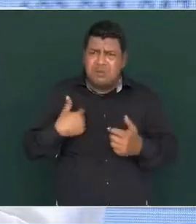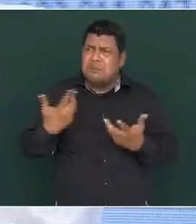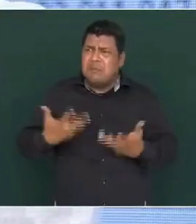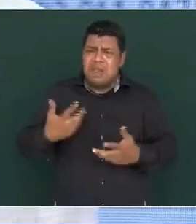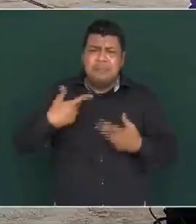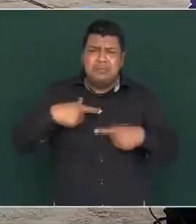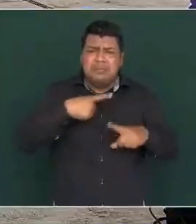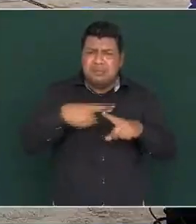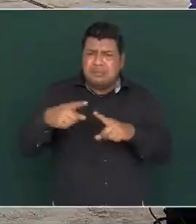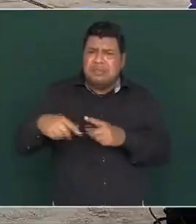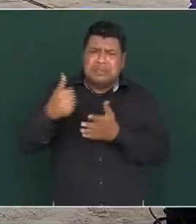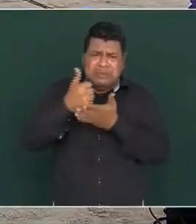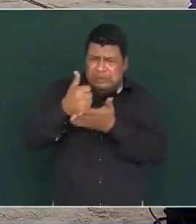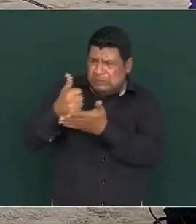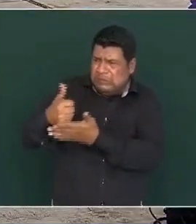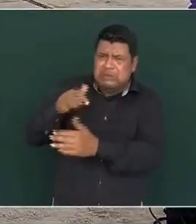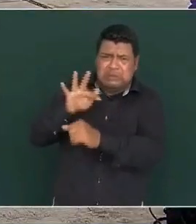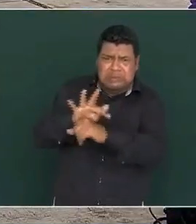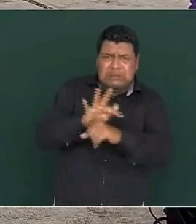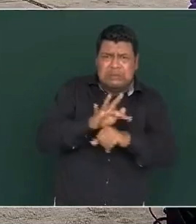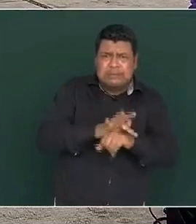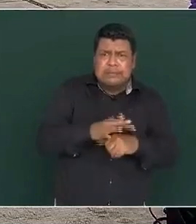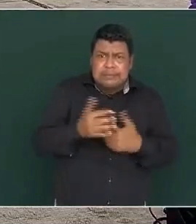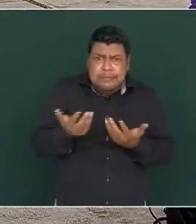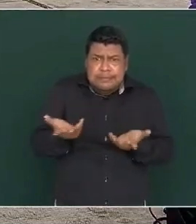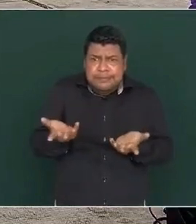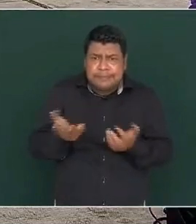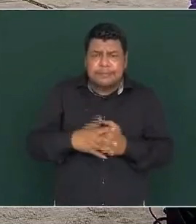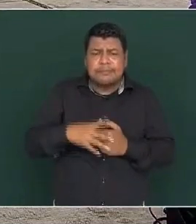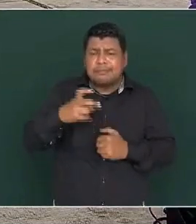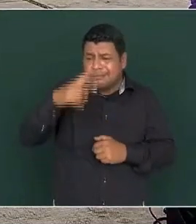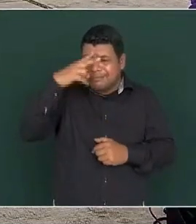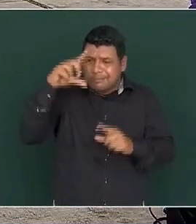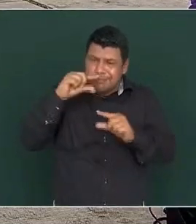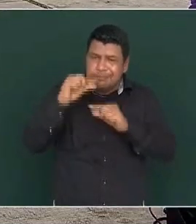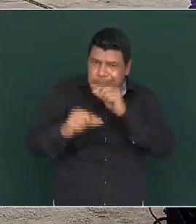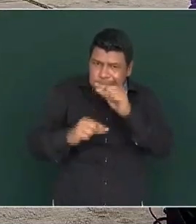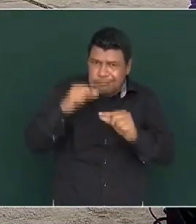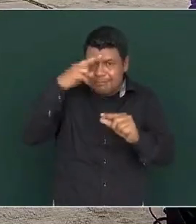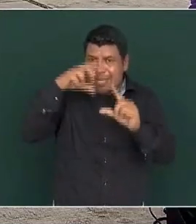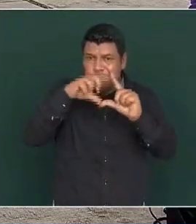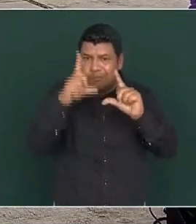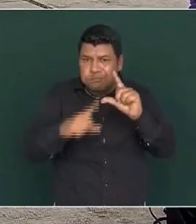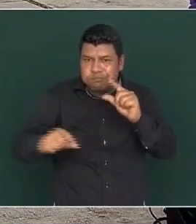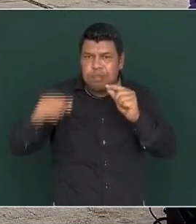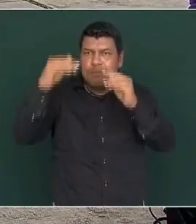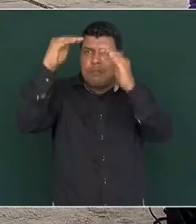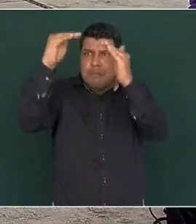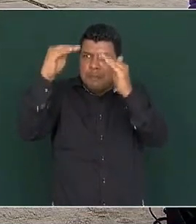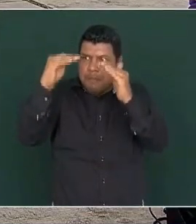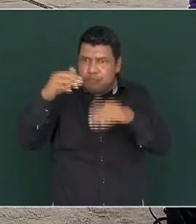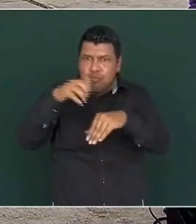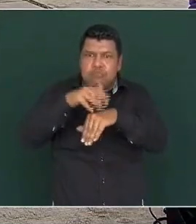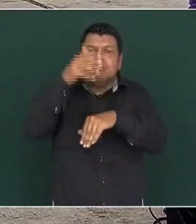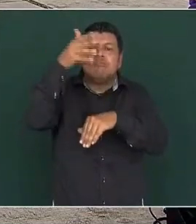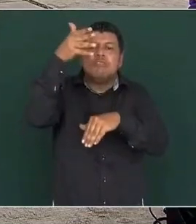sin atención. Y ahí está México, en el lugar 10 en